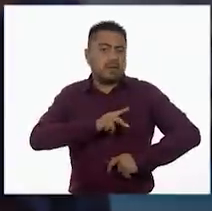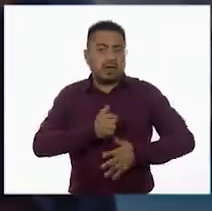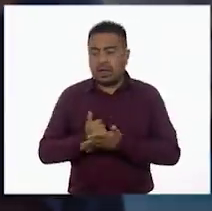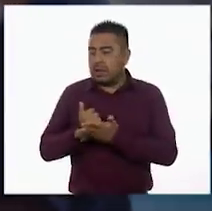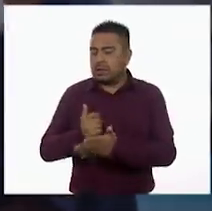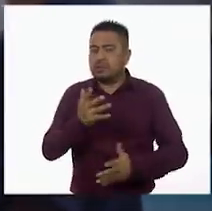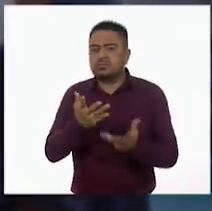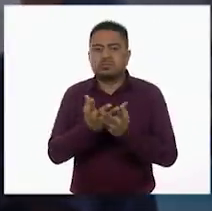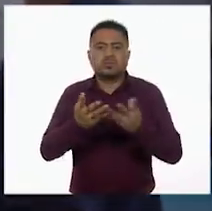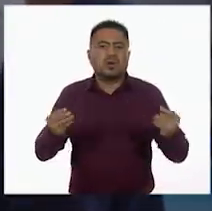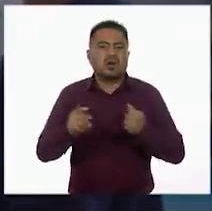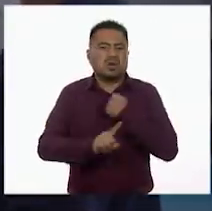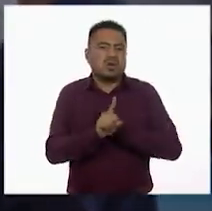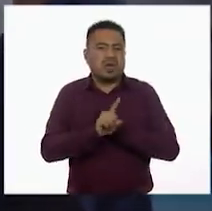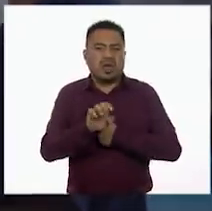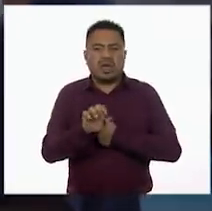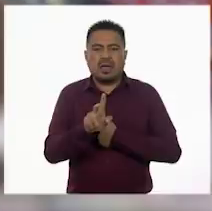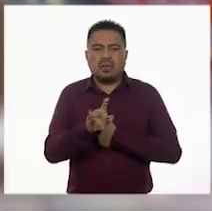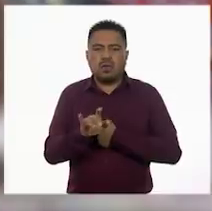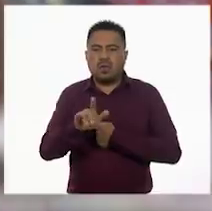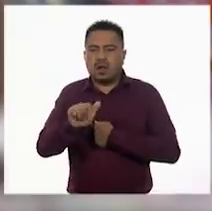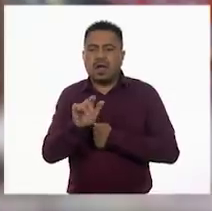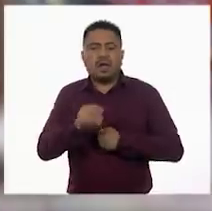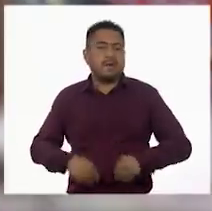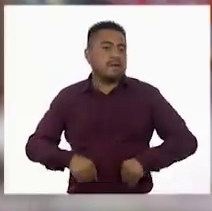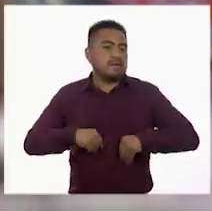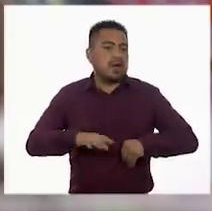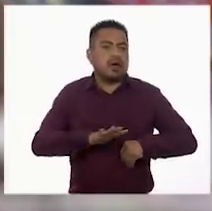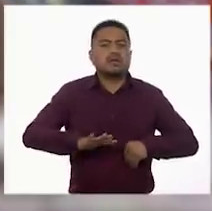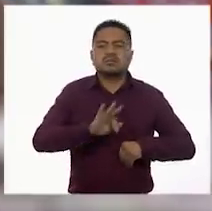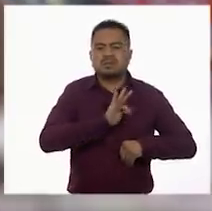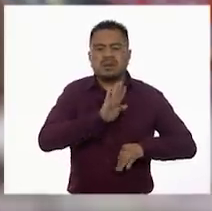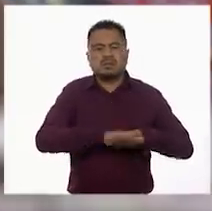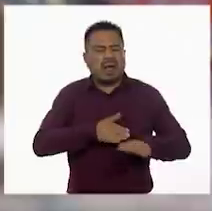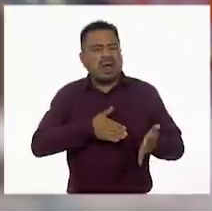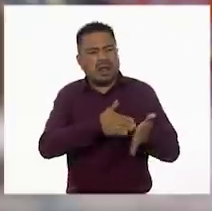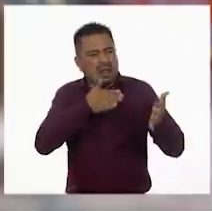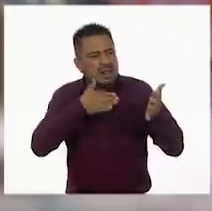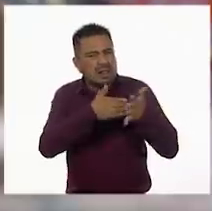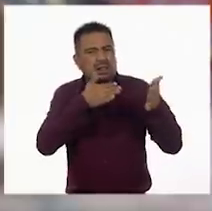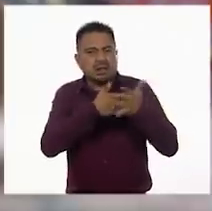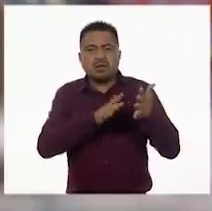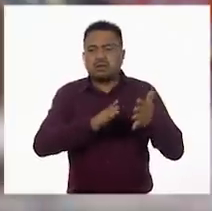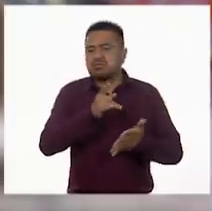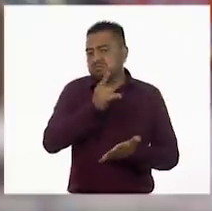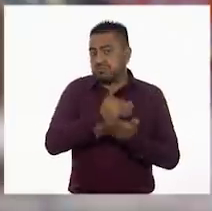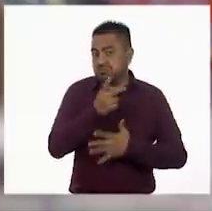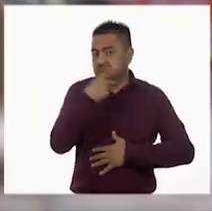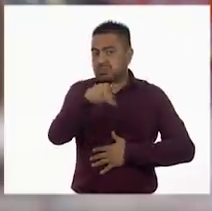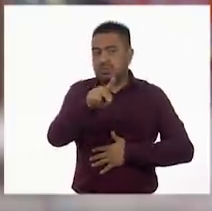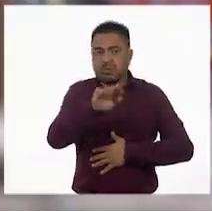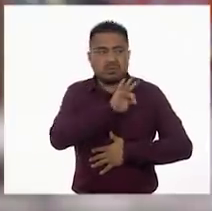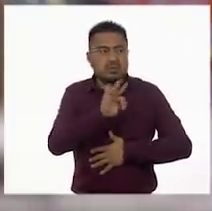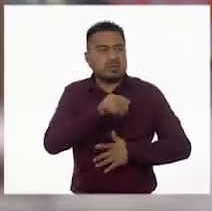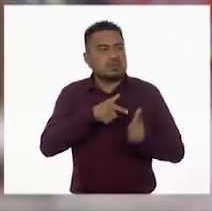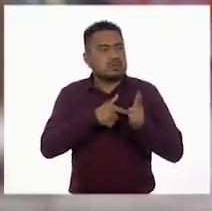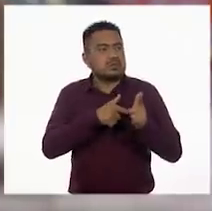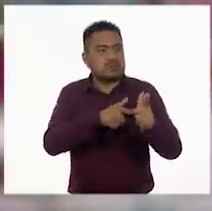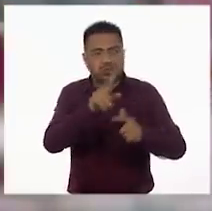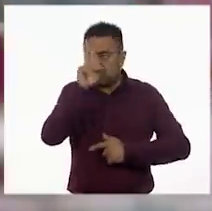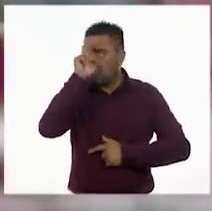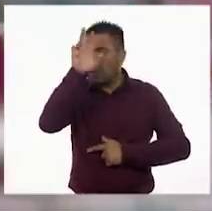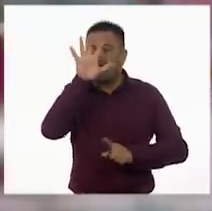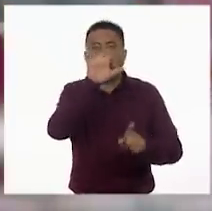ayudando a acabar con una crisis de ébola. La vida te va a poner miles de retos. Está en ti seguir tus